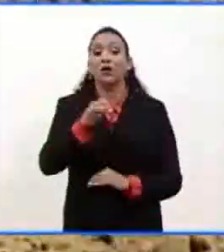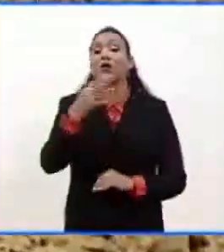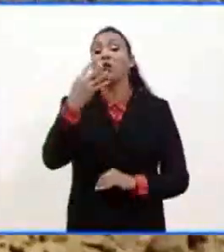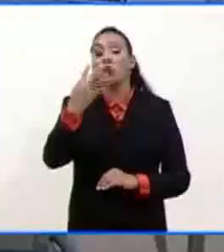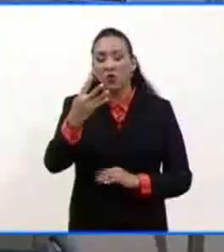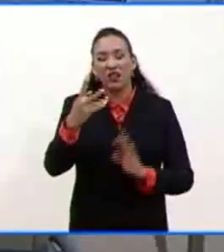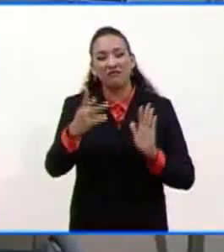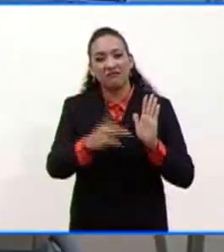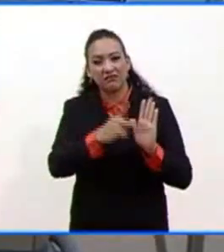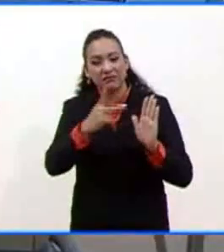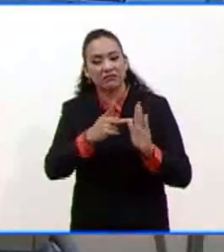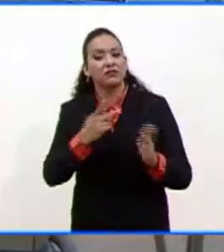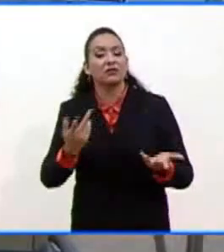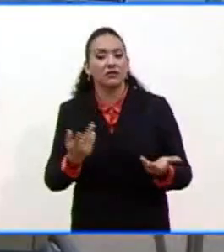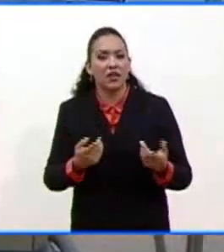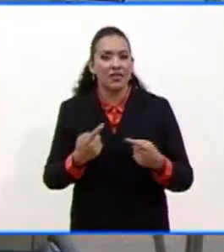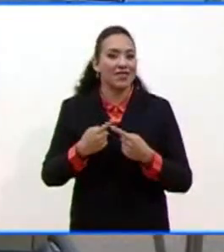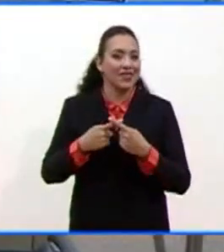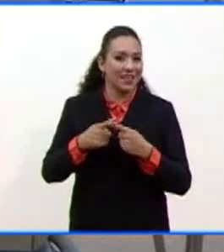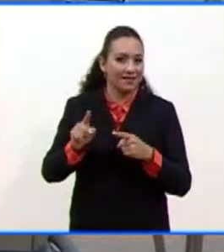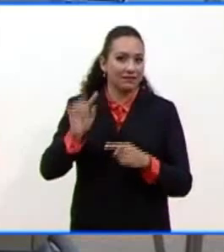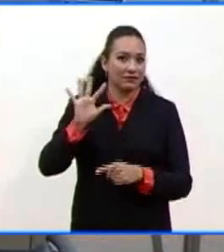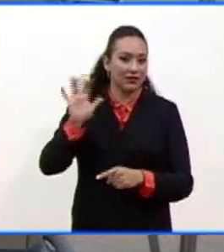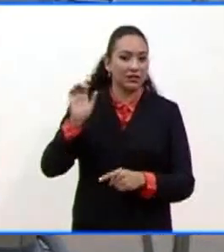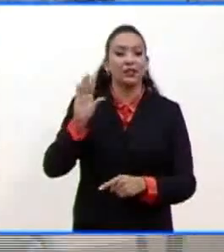610.404 casos en comparación con las